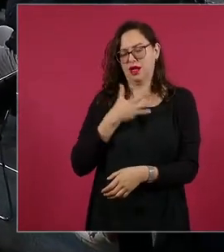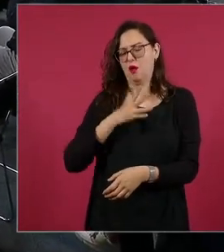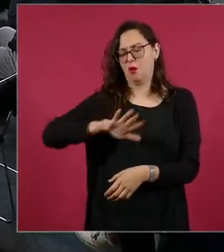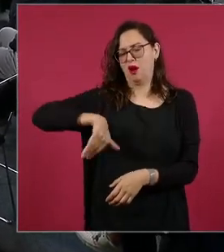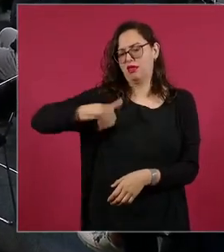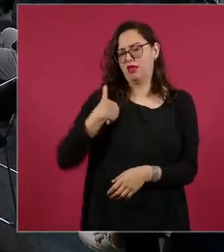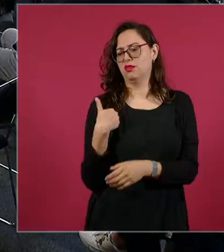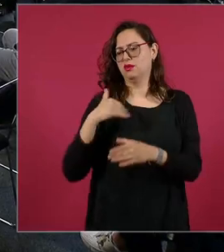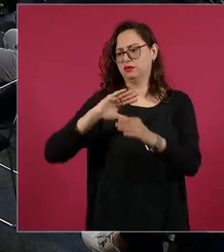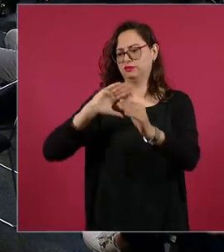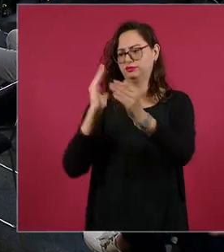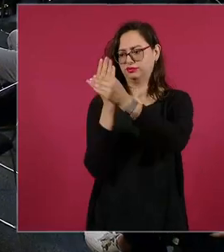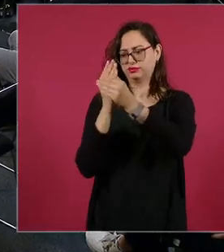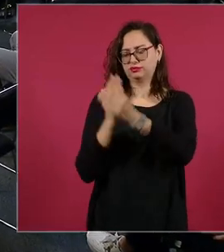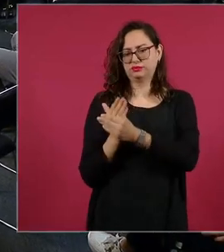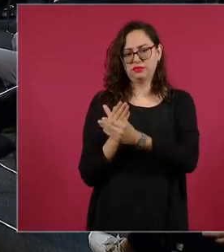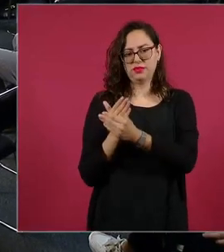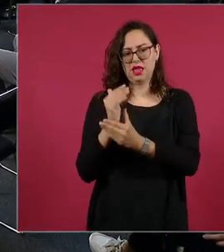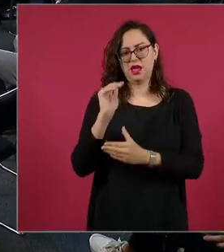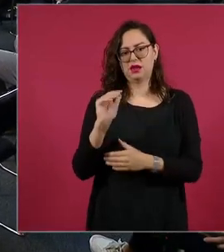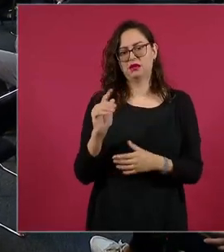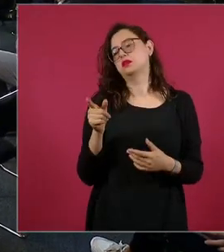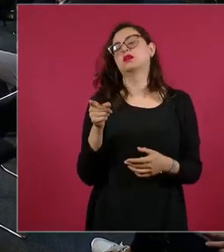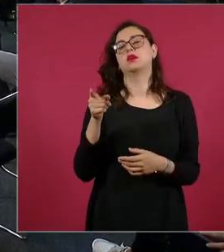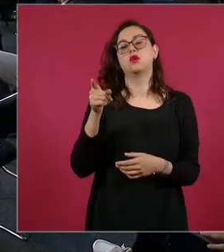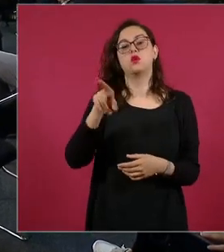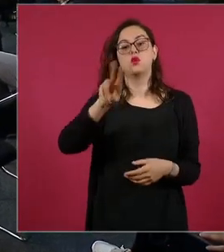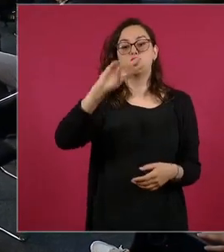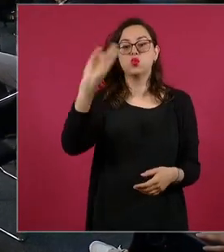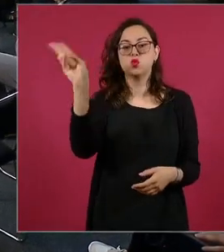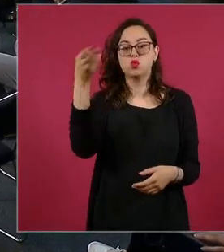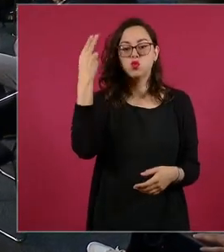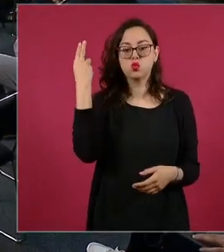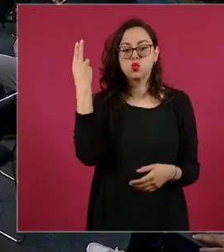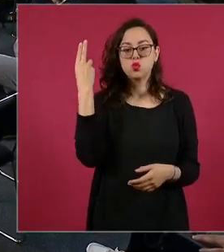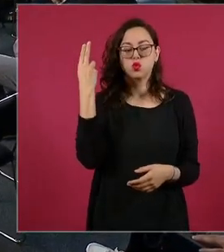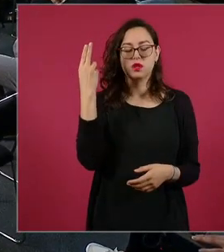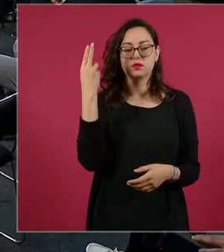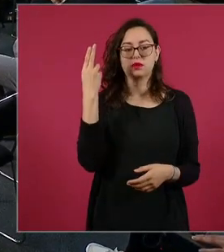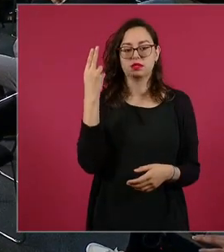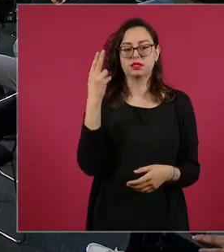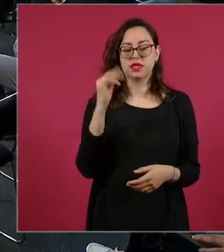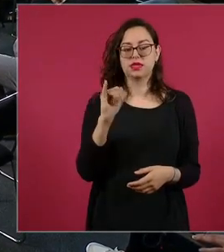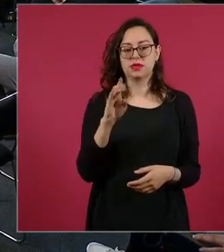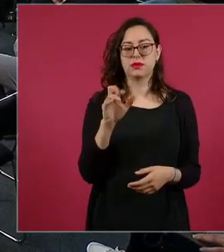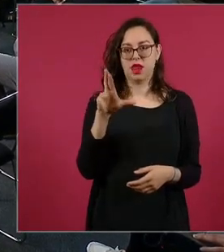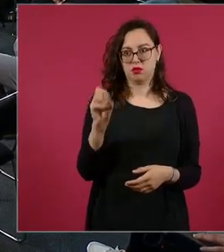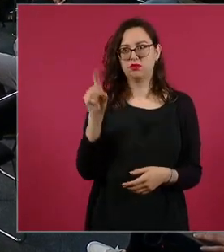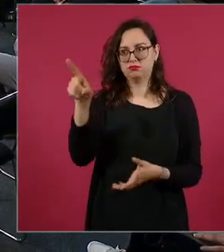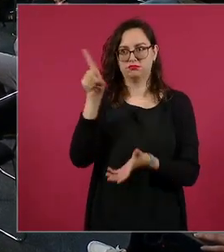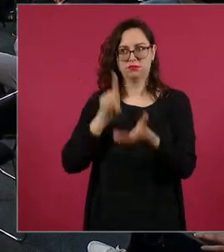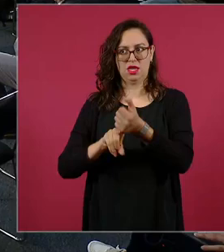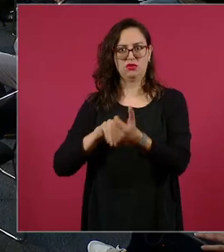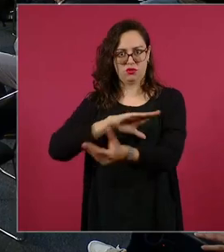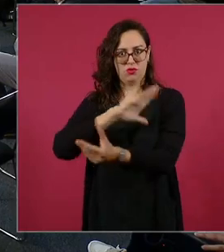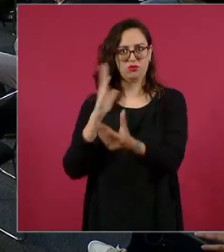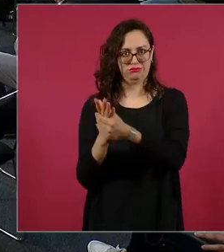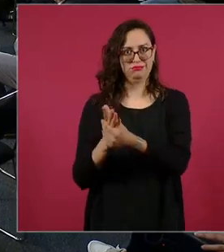de de la Universidad de Iberoamericana y